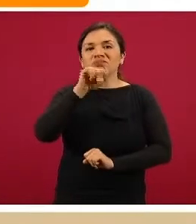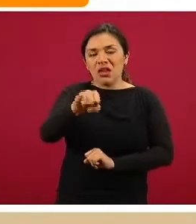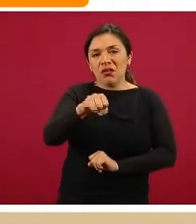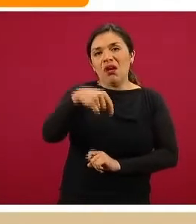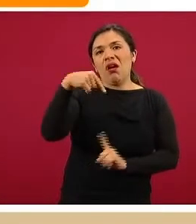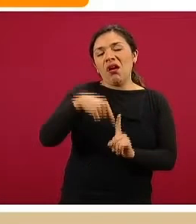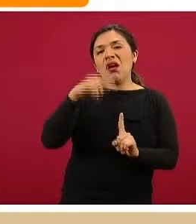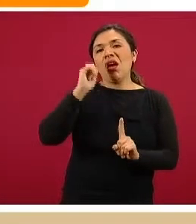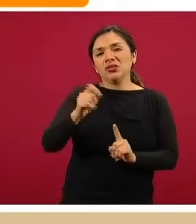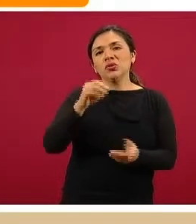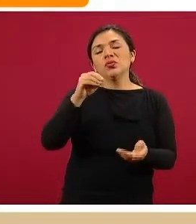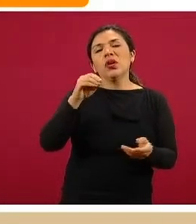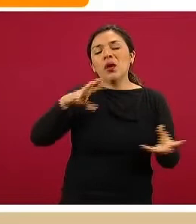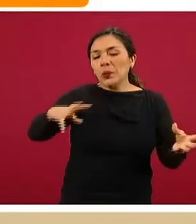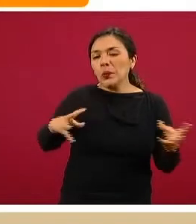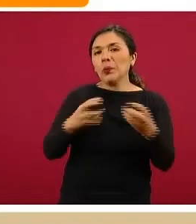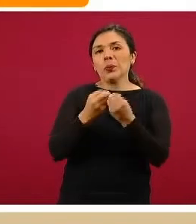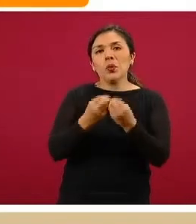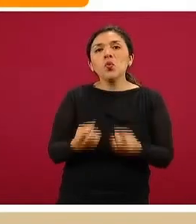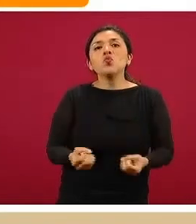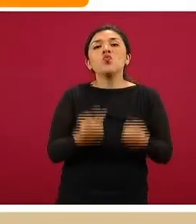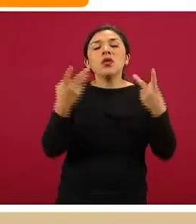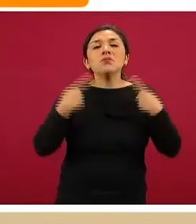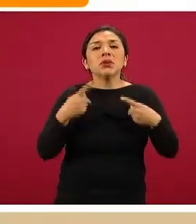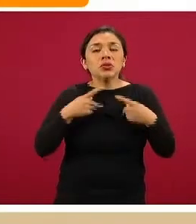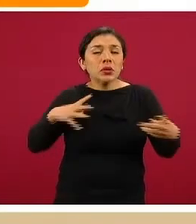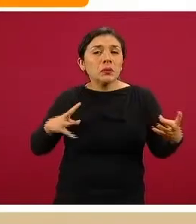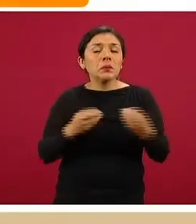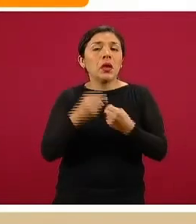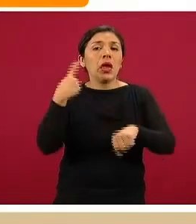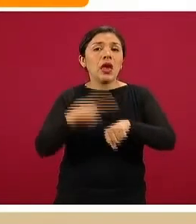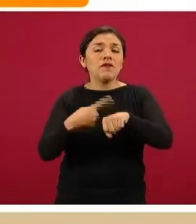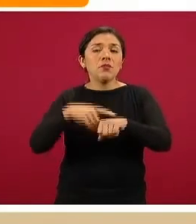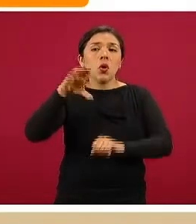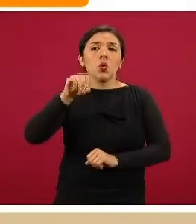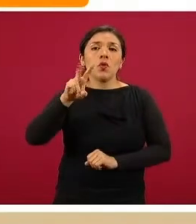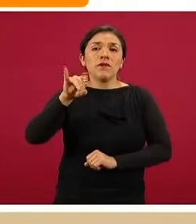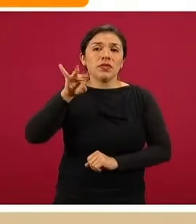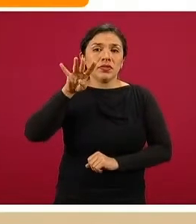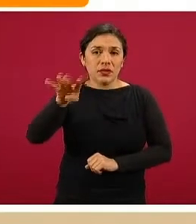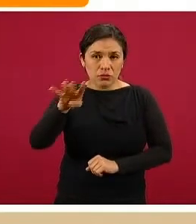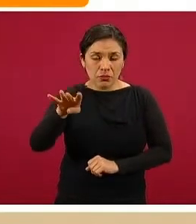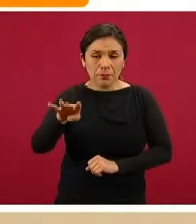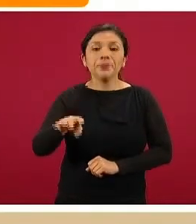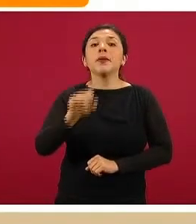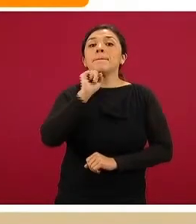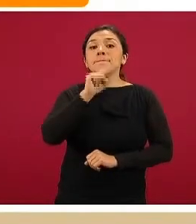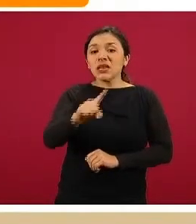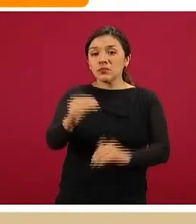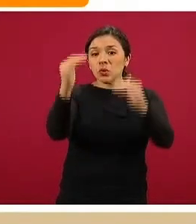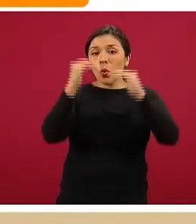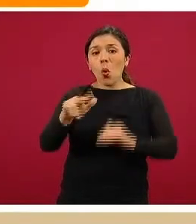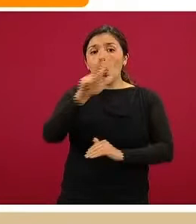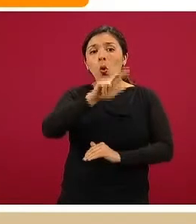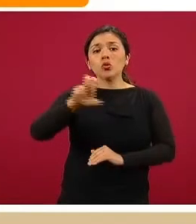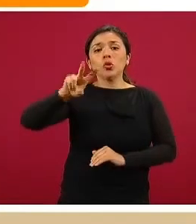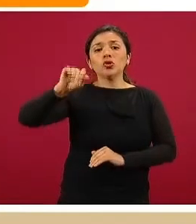tanto son los casos acumulados hasta el momento confirmados de COVID-19. Pero así también